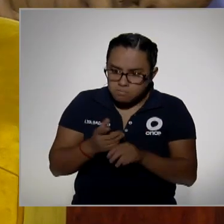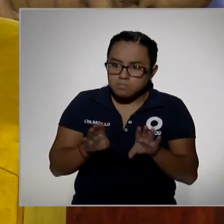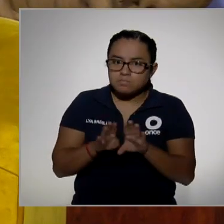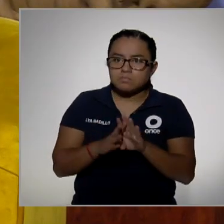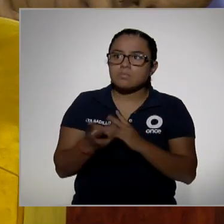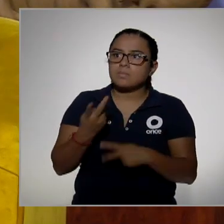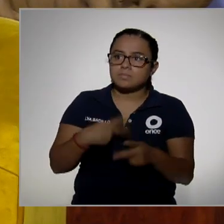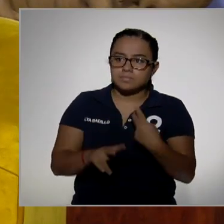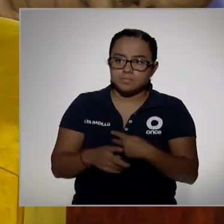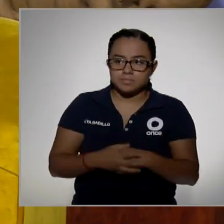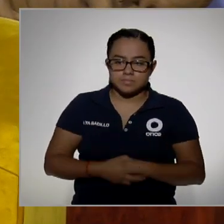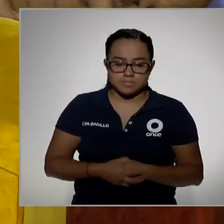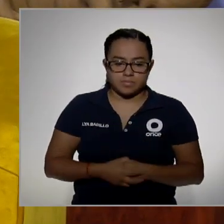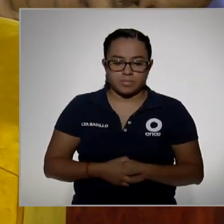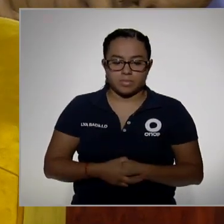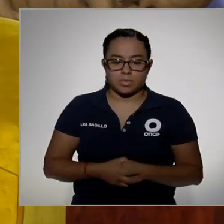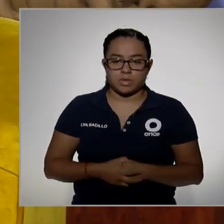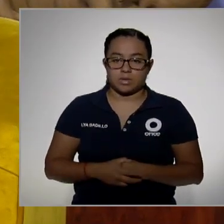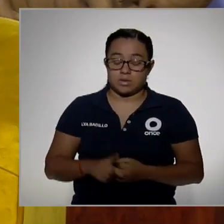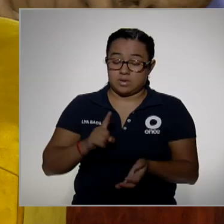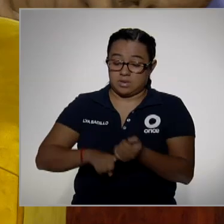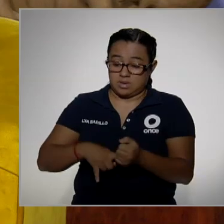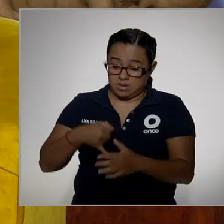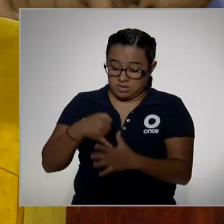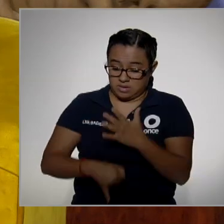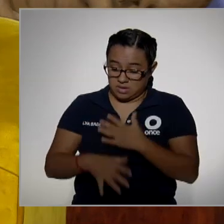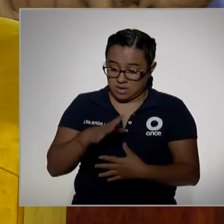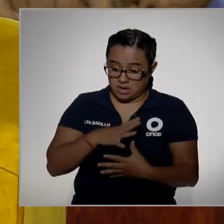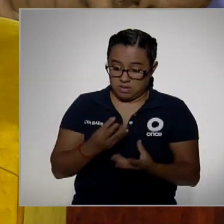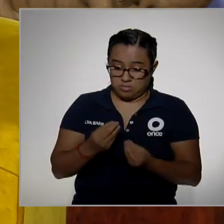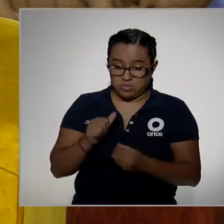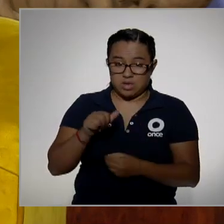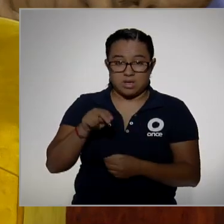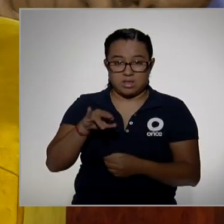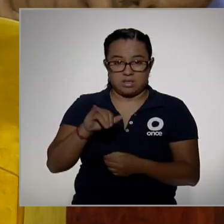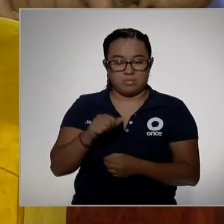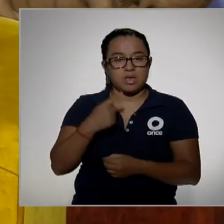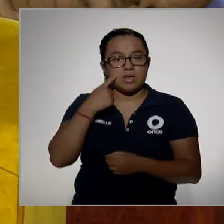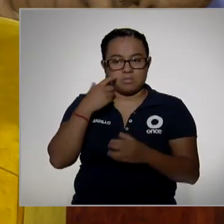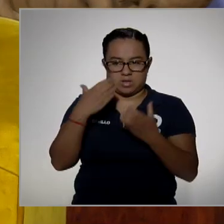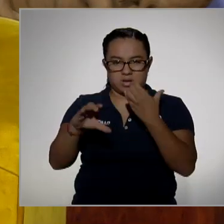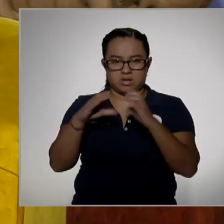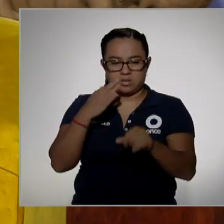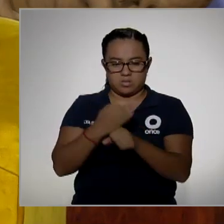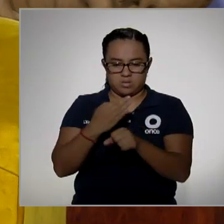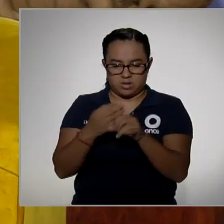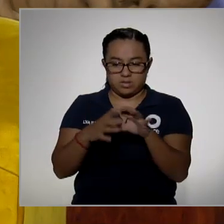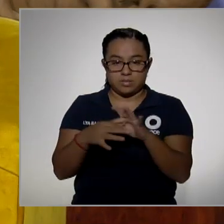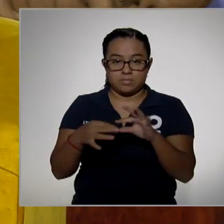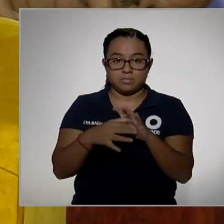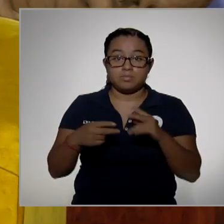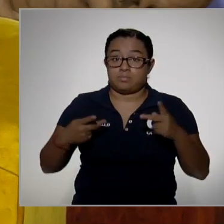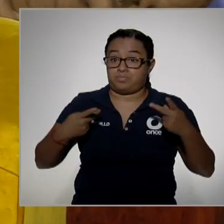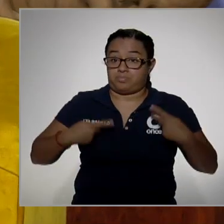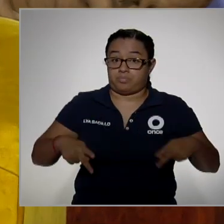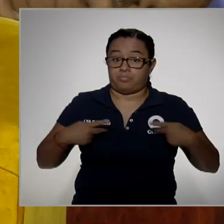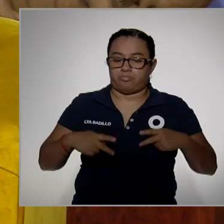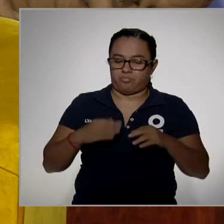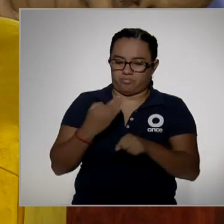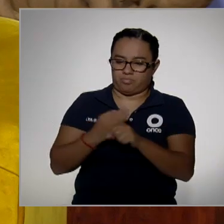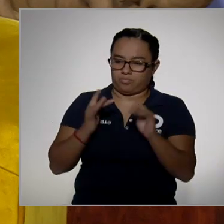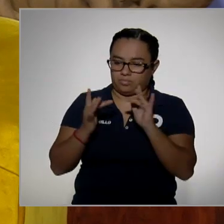qué el panorama tan amplio tienen las anemias yo quiero traer comentarios a este foro de las personas que ya están